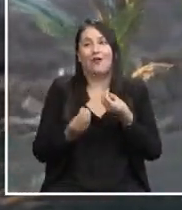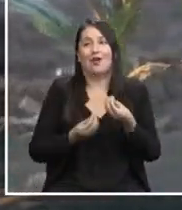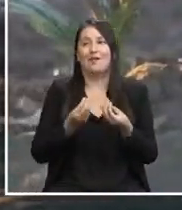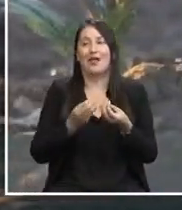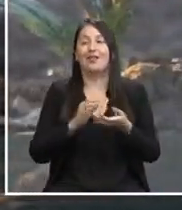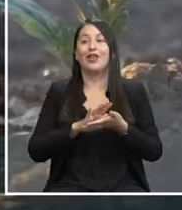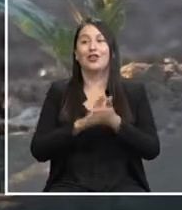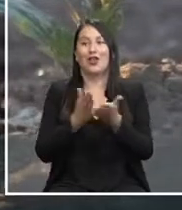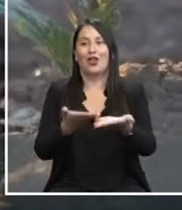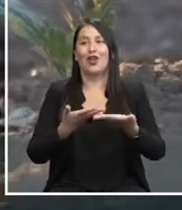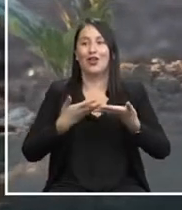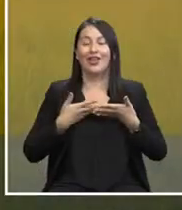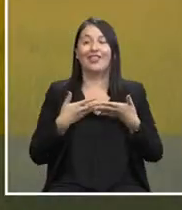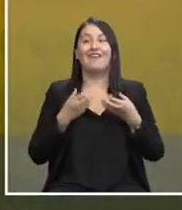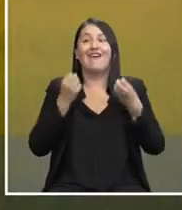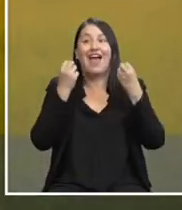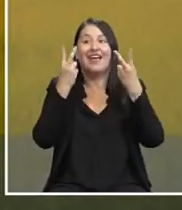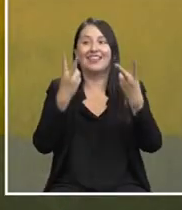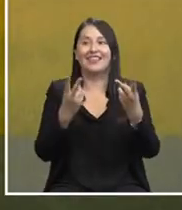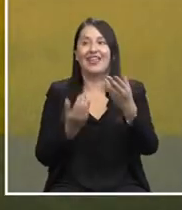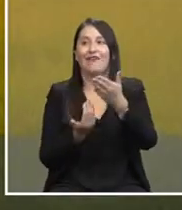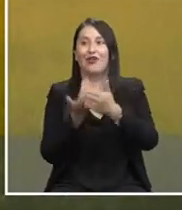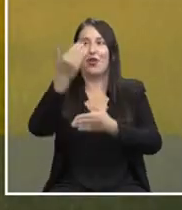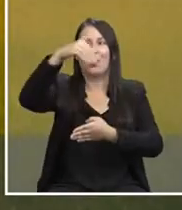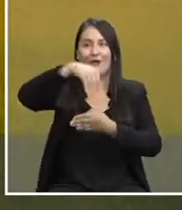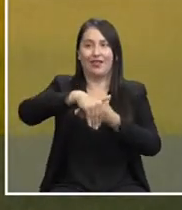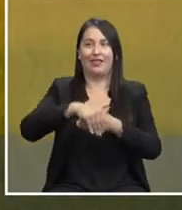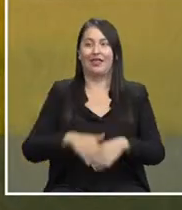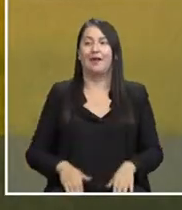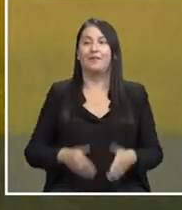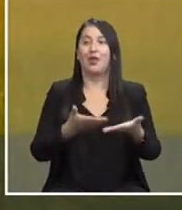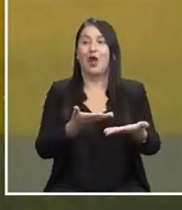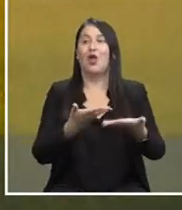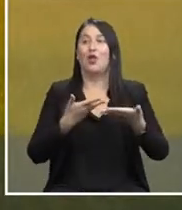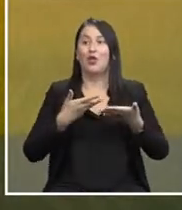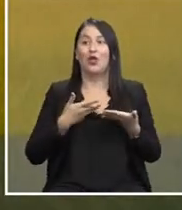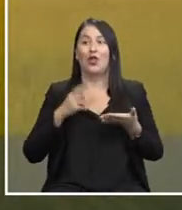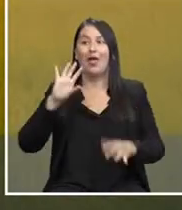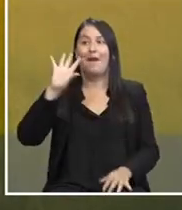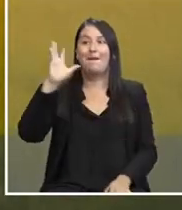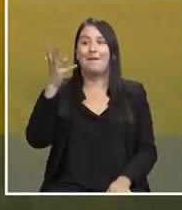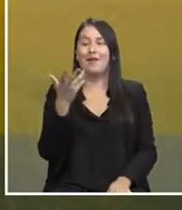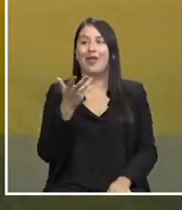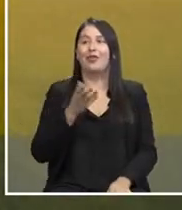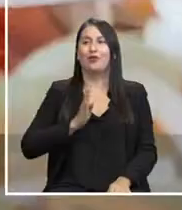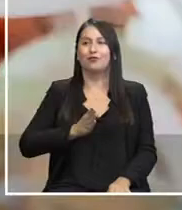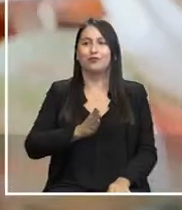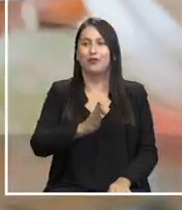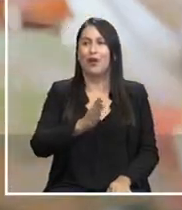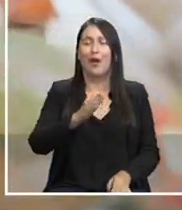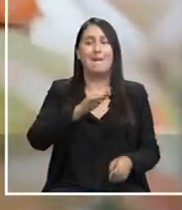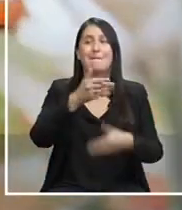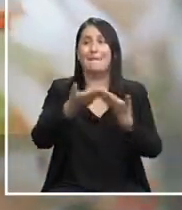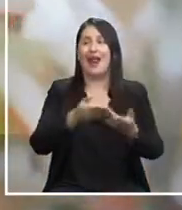nos mantiene vivos día tras día. Proporciona medios de subsistencia a miles de millones de